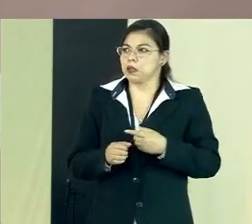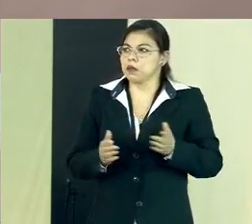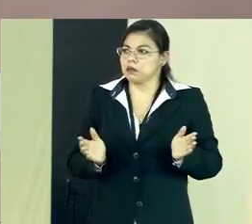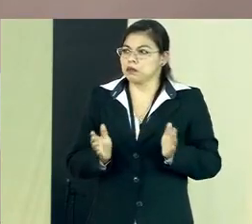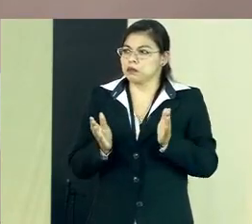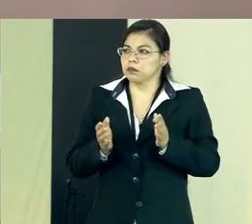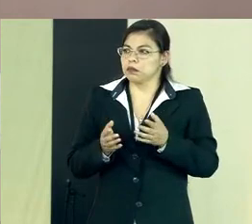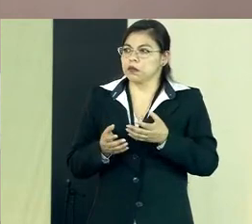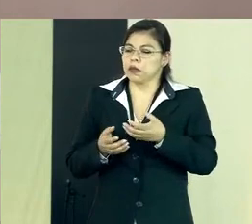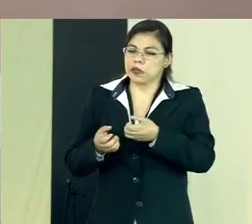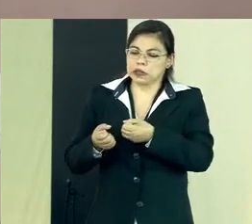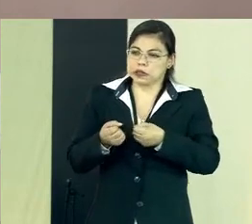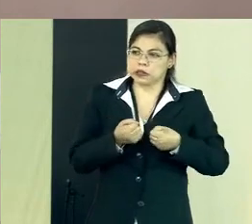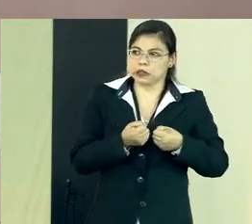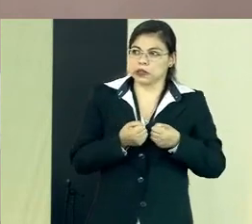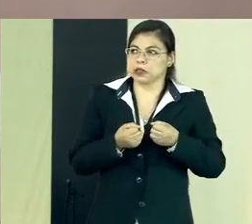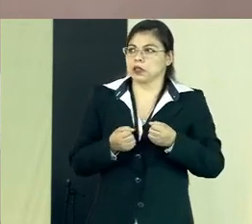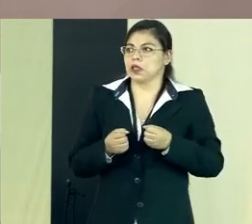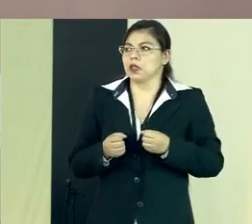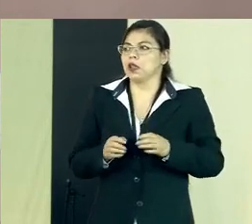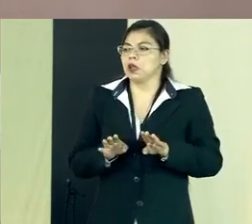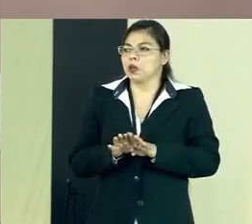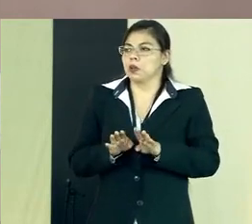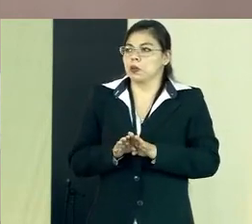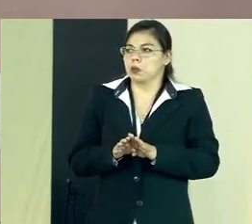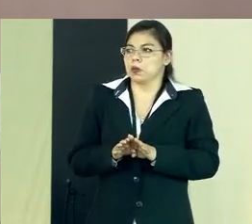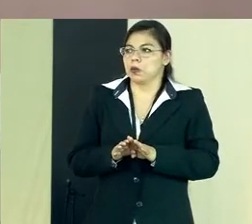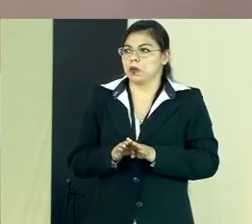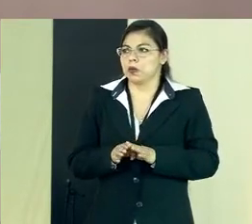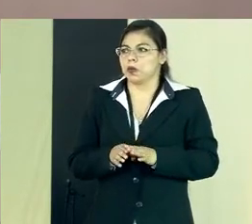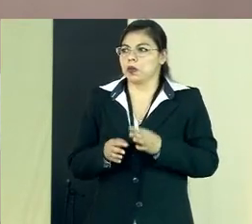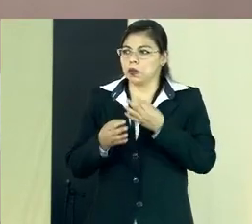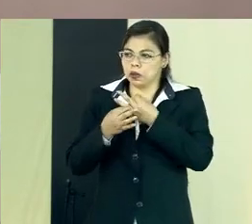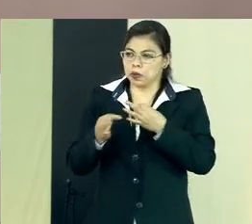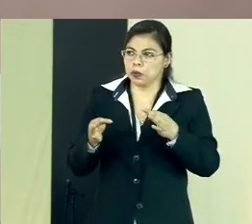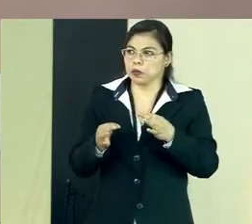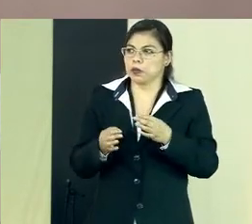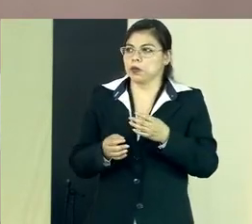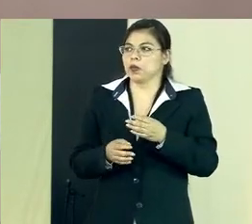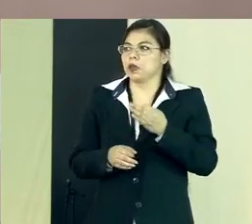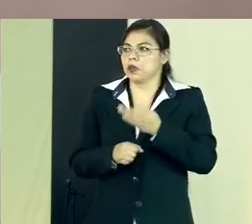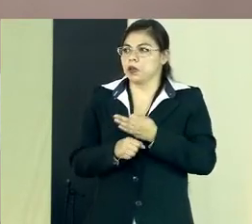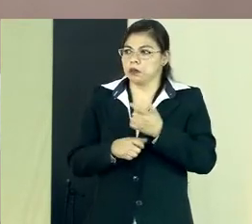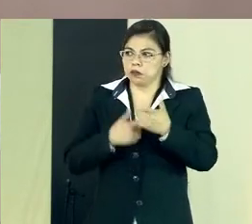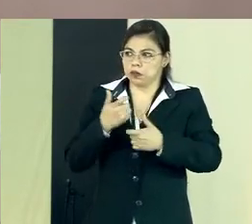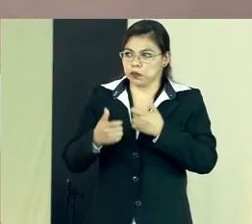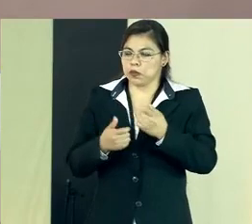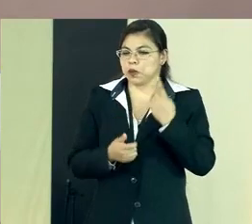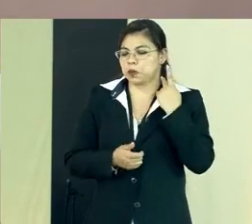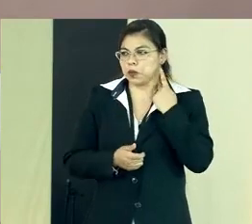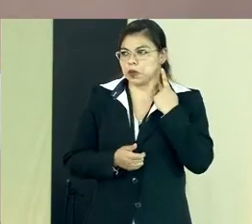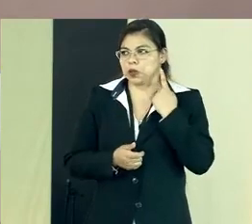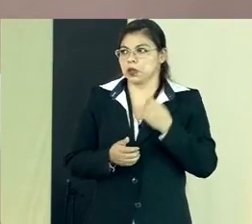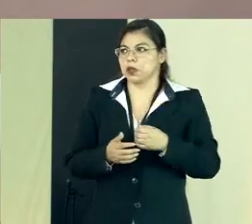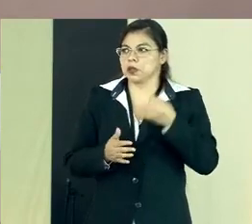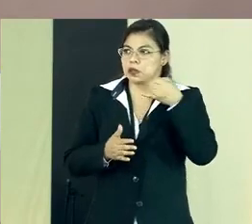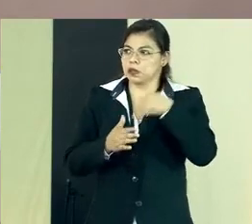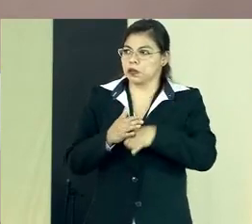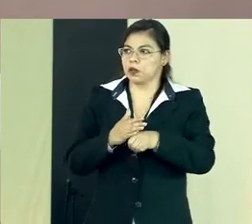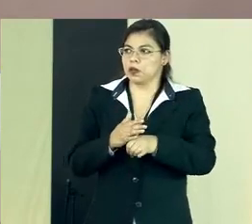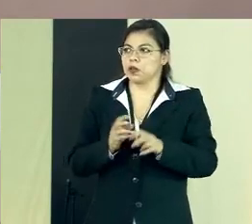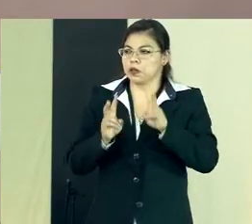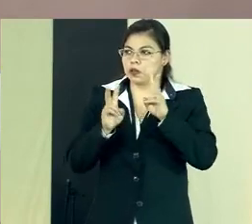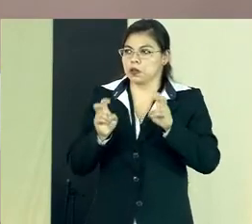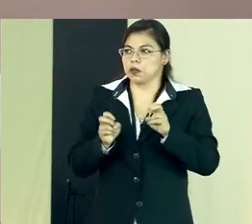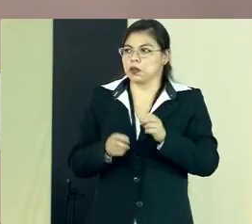por fuerzas sociales económicas y políticas que tenían profundos efectos en su salud